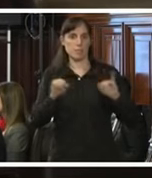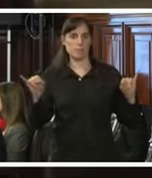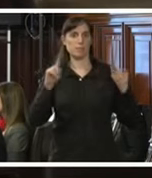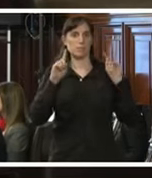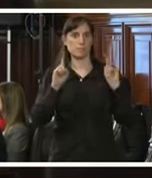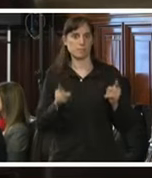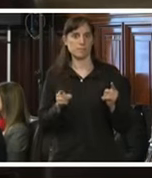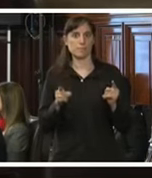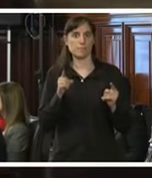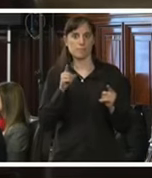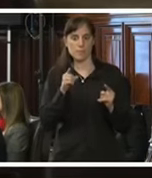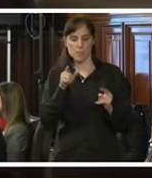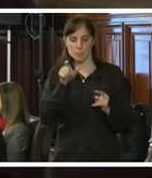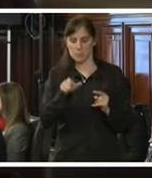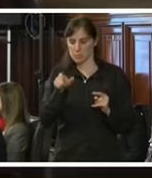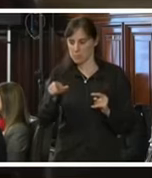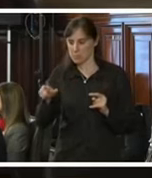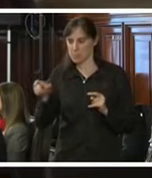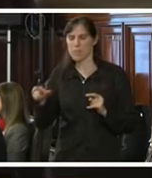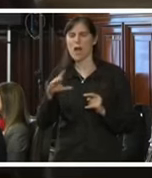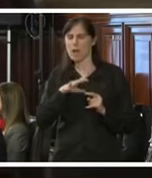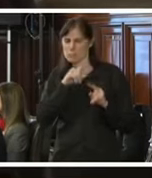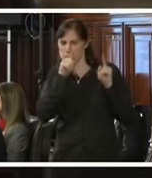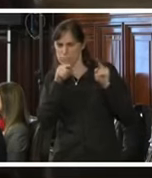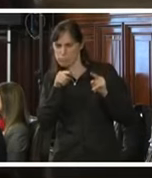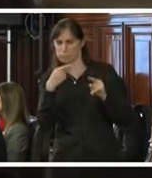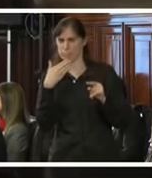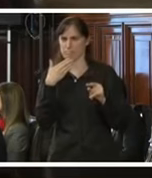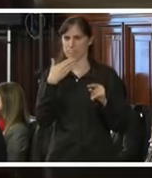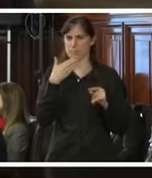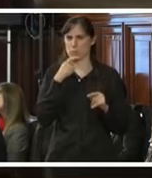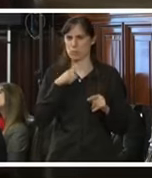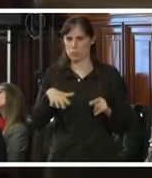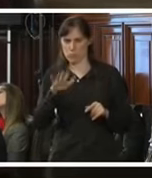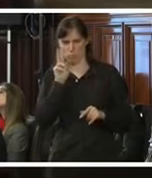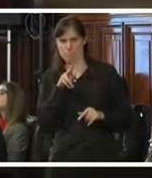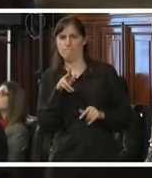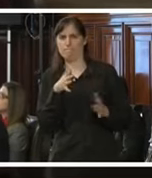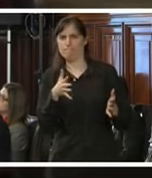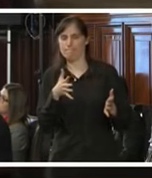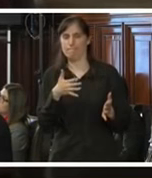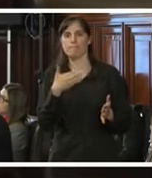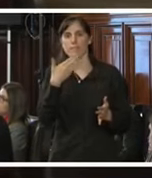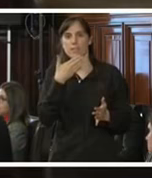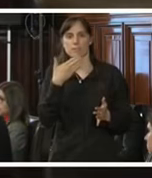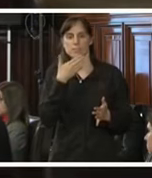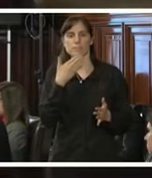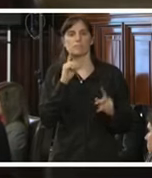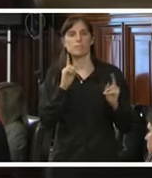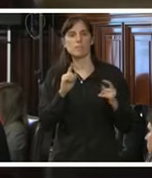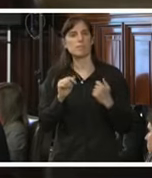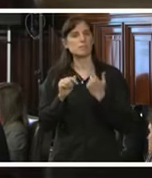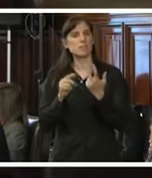Todo esto a pesar de contar con fuertes cuestionamientos desde la sociedad civil. En la conformación de la terna para cubrir